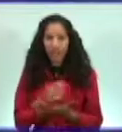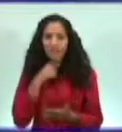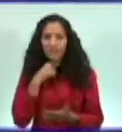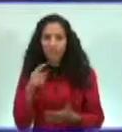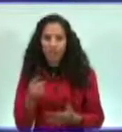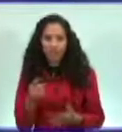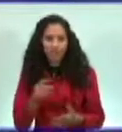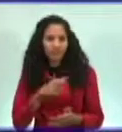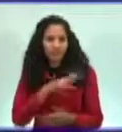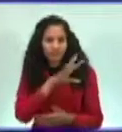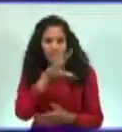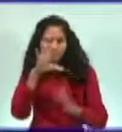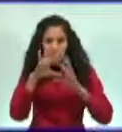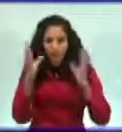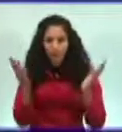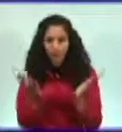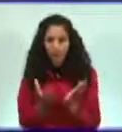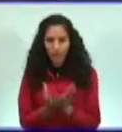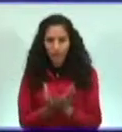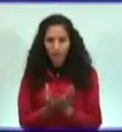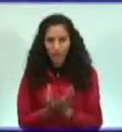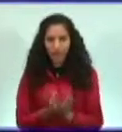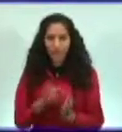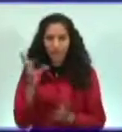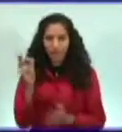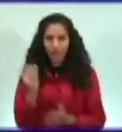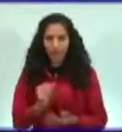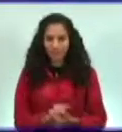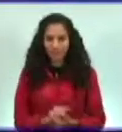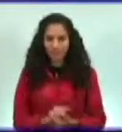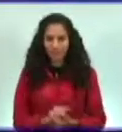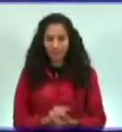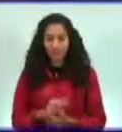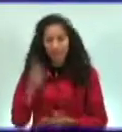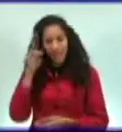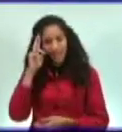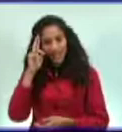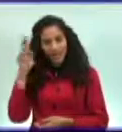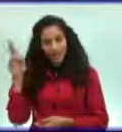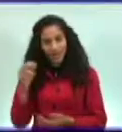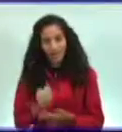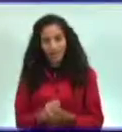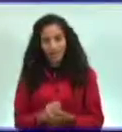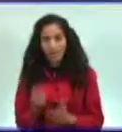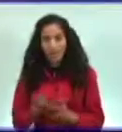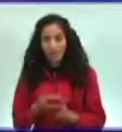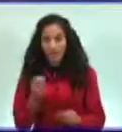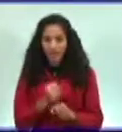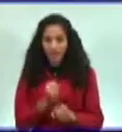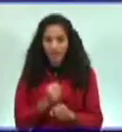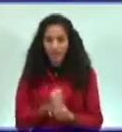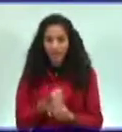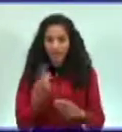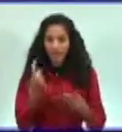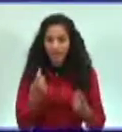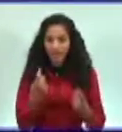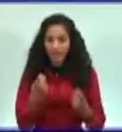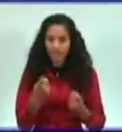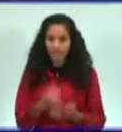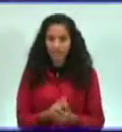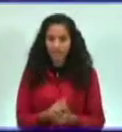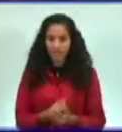maravilloso recorrido por el mundo de las matemáticas. Recuerden que para trabajar